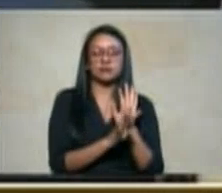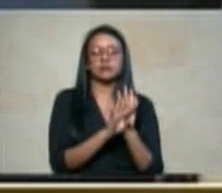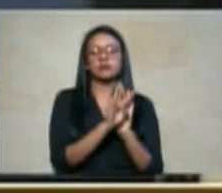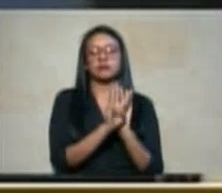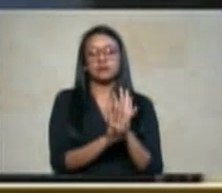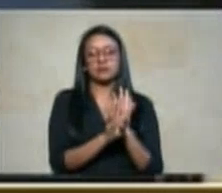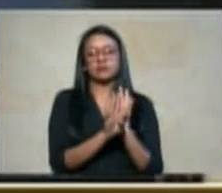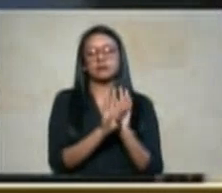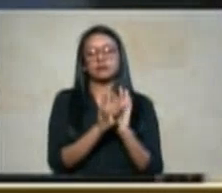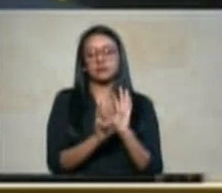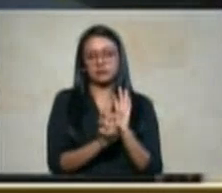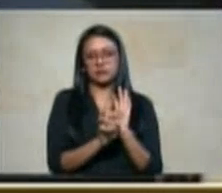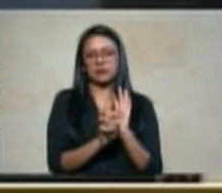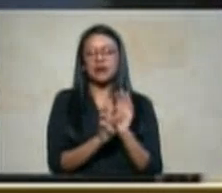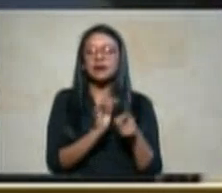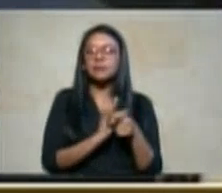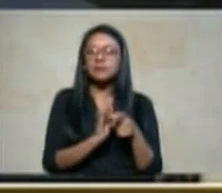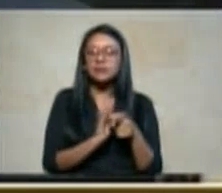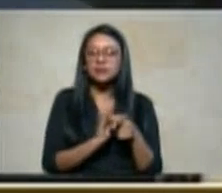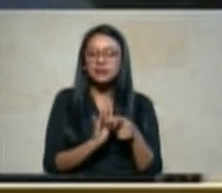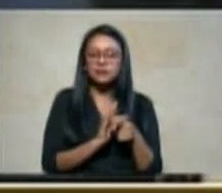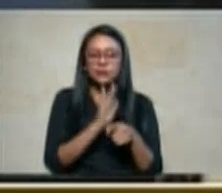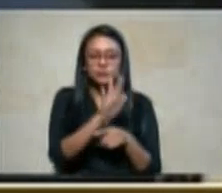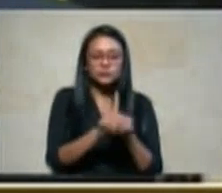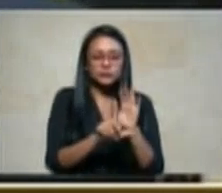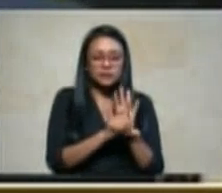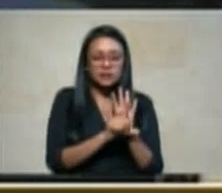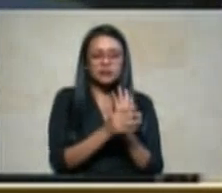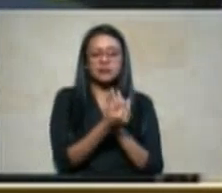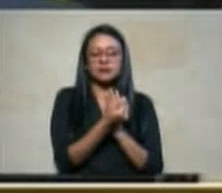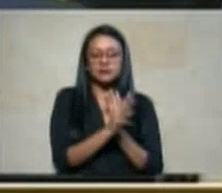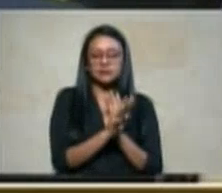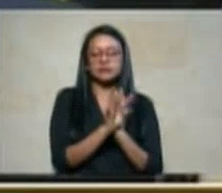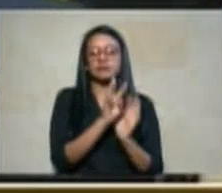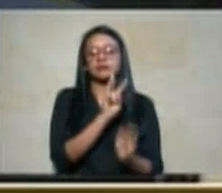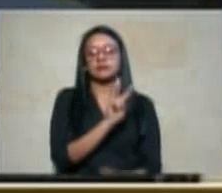1448, de la aplicación de la ley 1448.